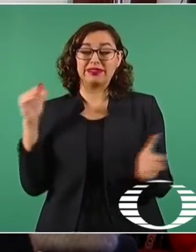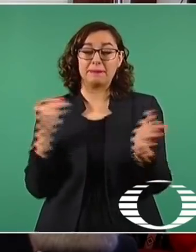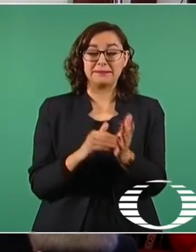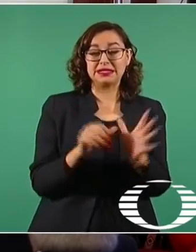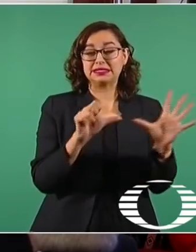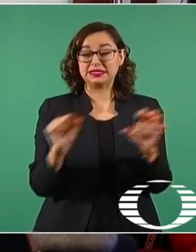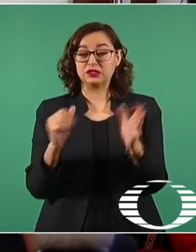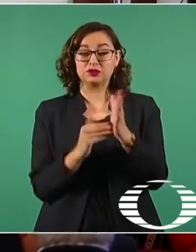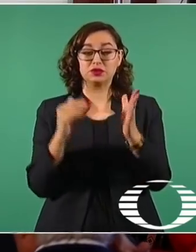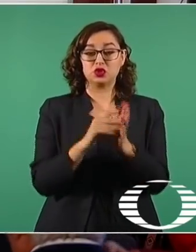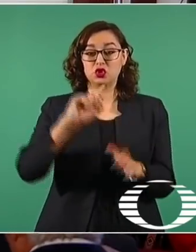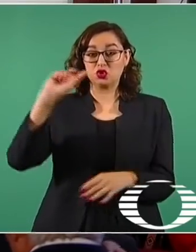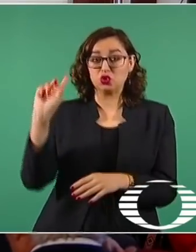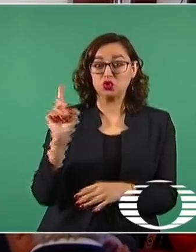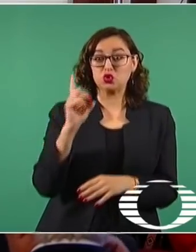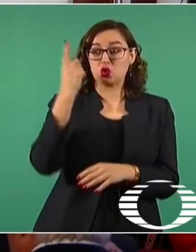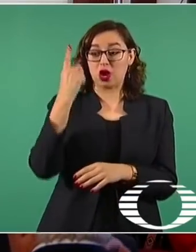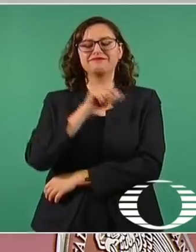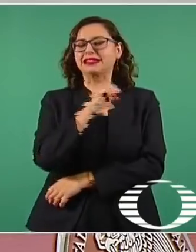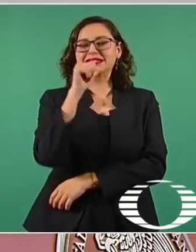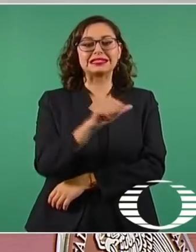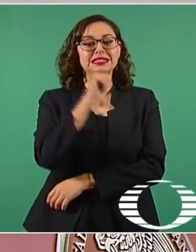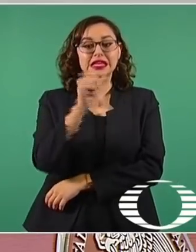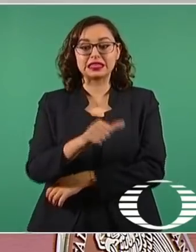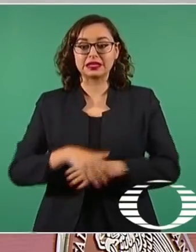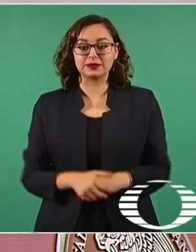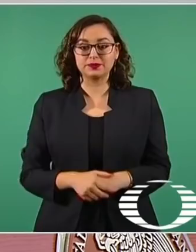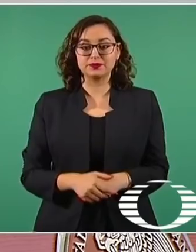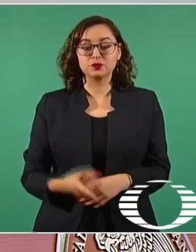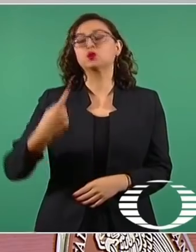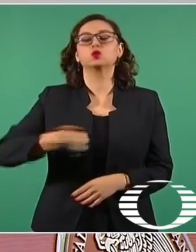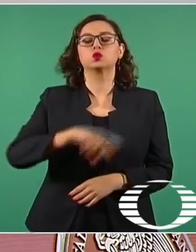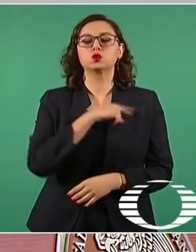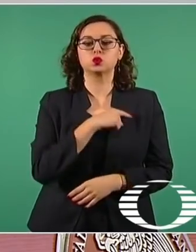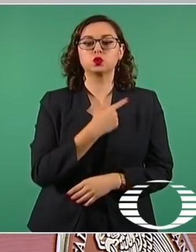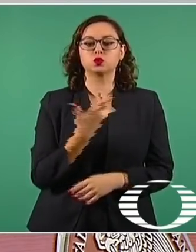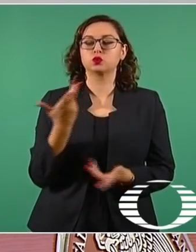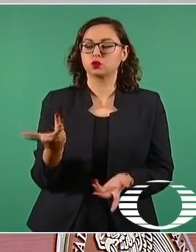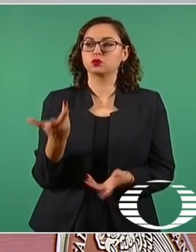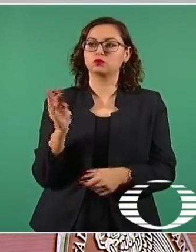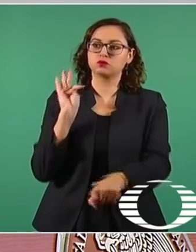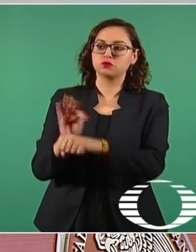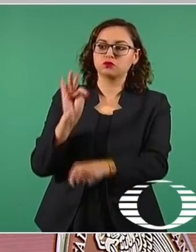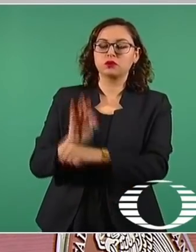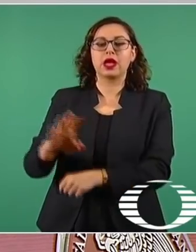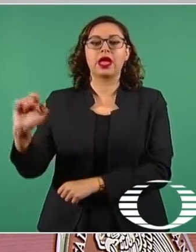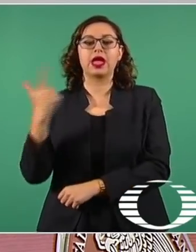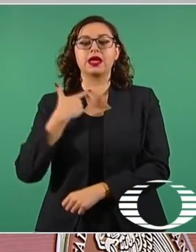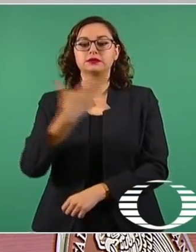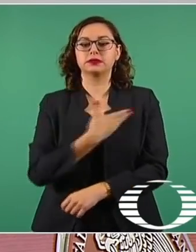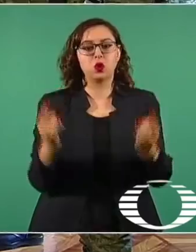económica, social, de austeridad y combate a la corrupción. A diferencia de otros mensajes, el presidente no se centró en críticas al